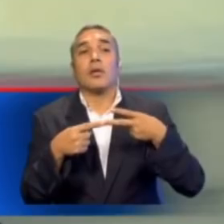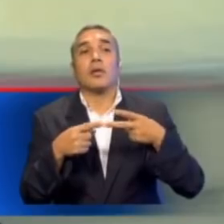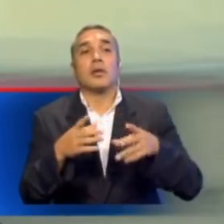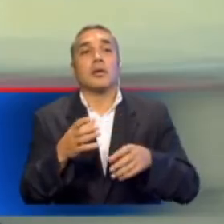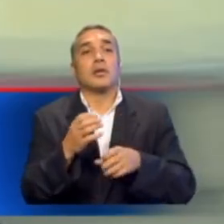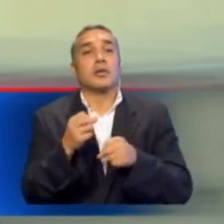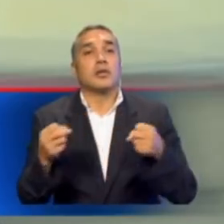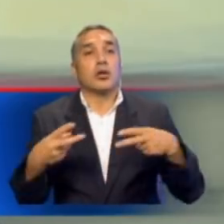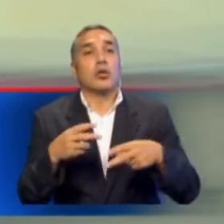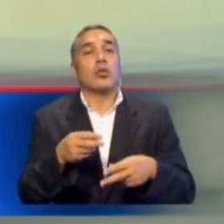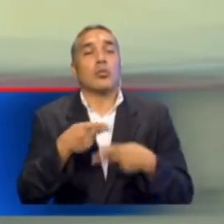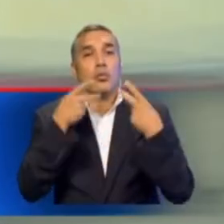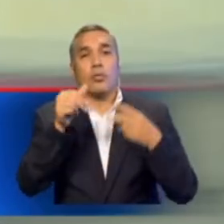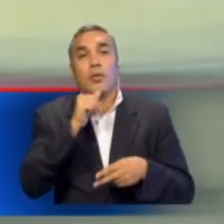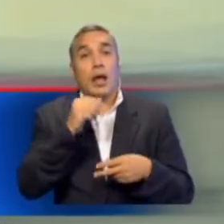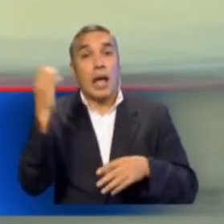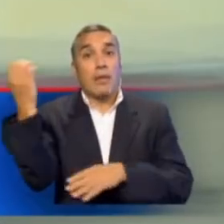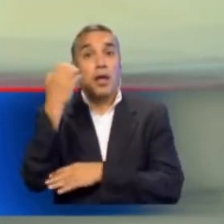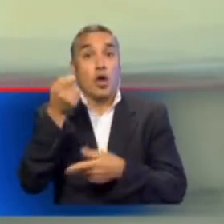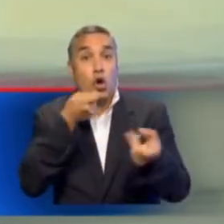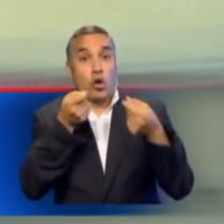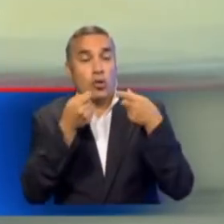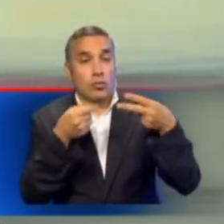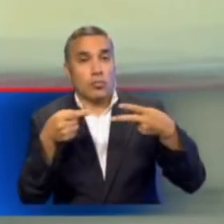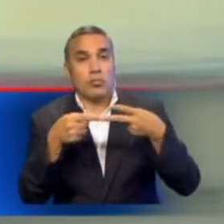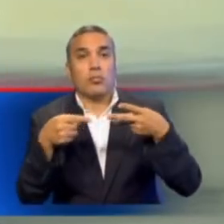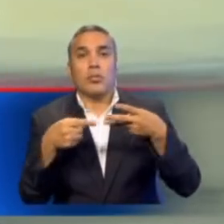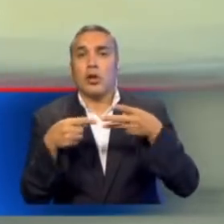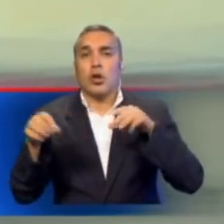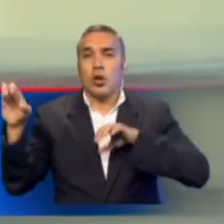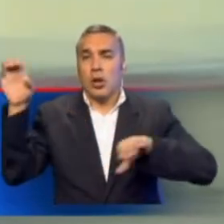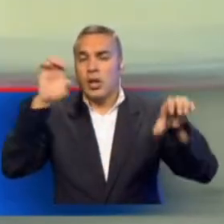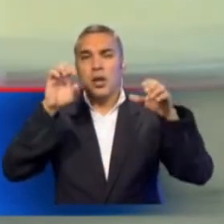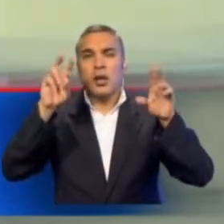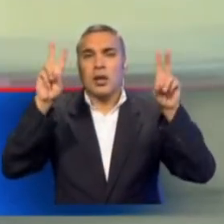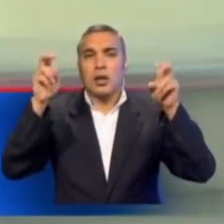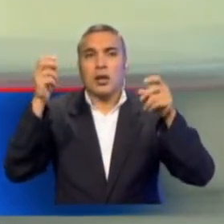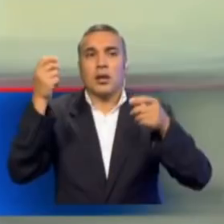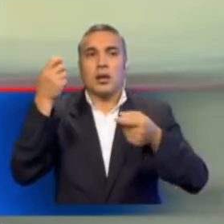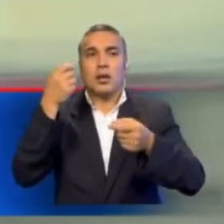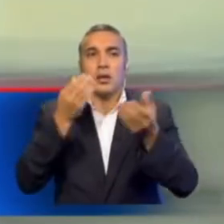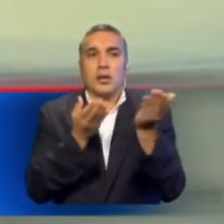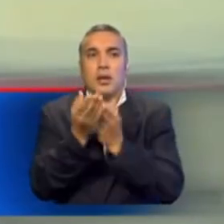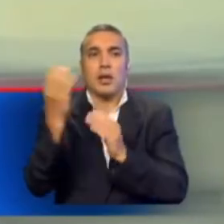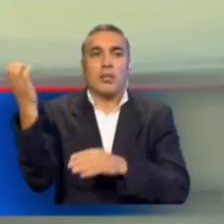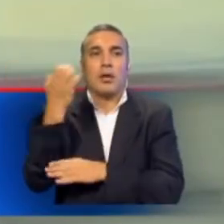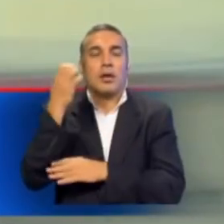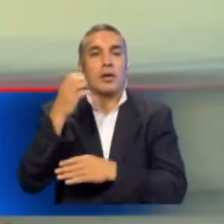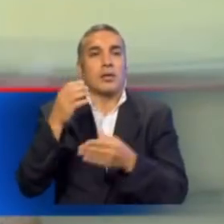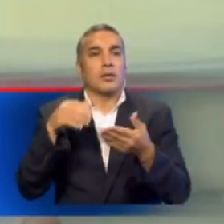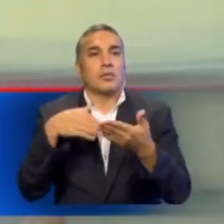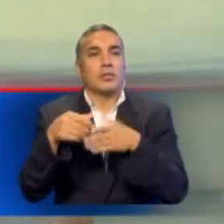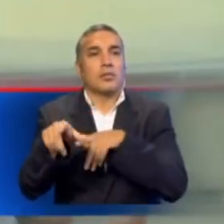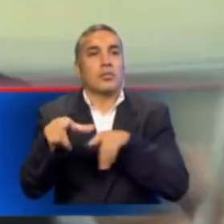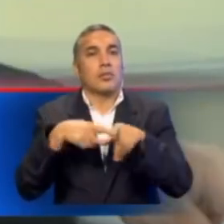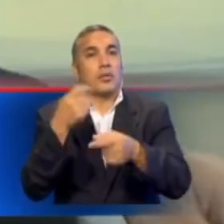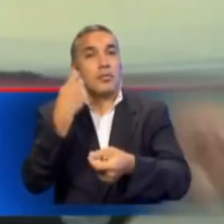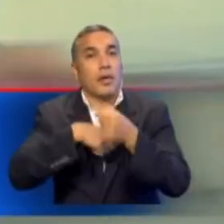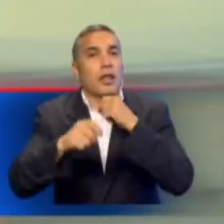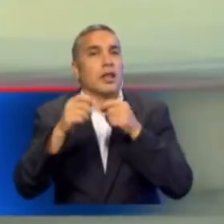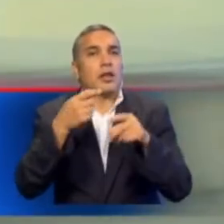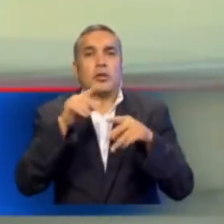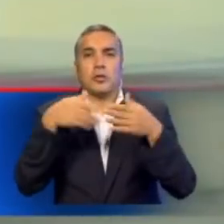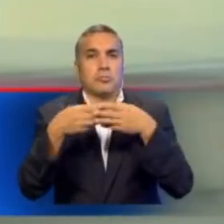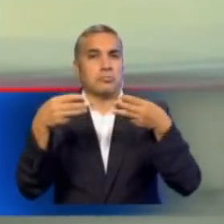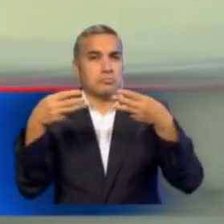pública privada, servicios de emergencia y agencias de control, sectores estratégicos, servicios de emergencia vial, sector exportador y toda